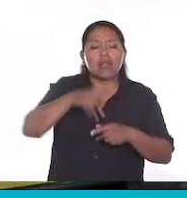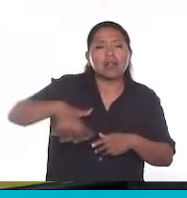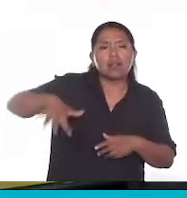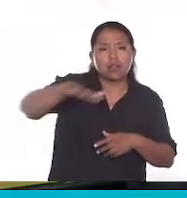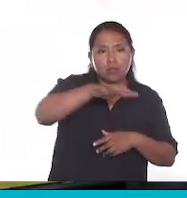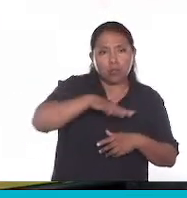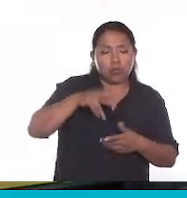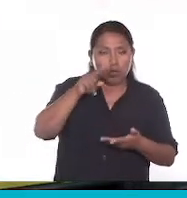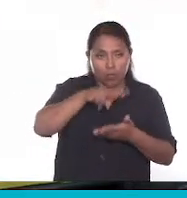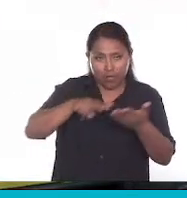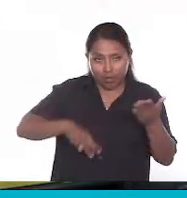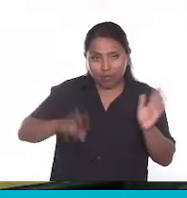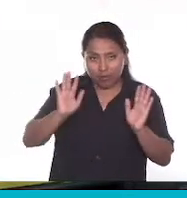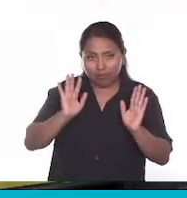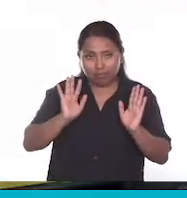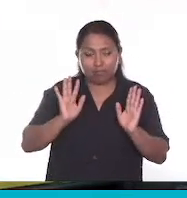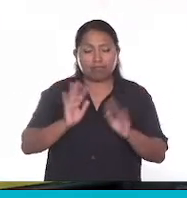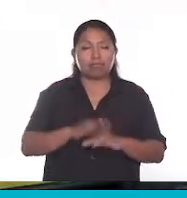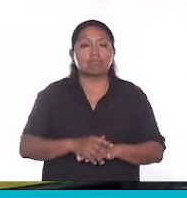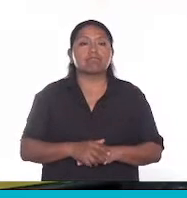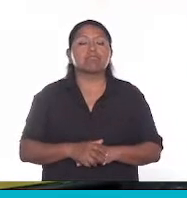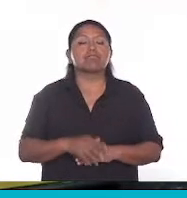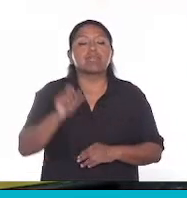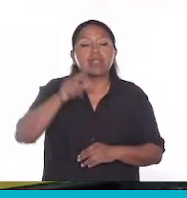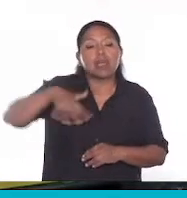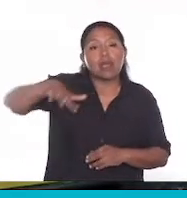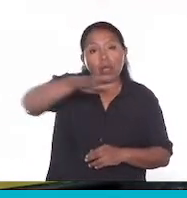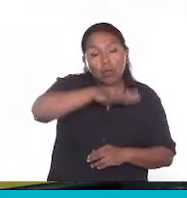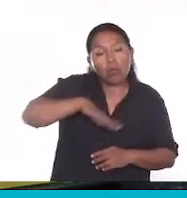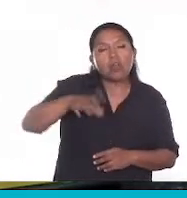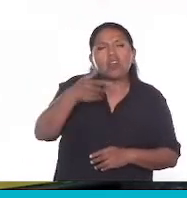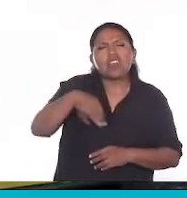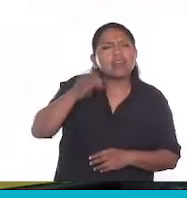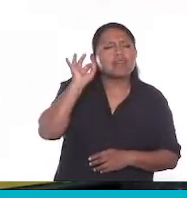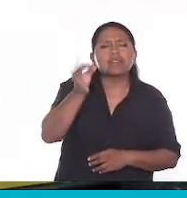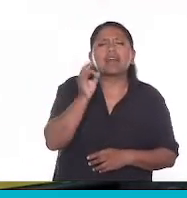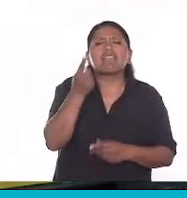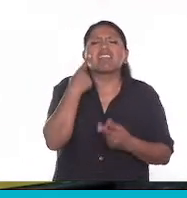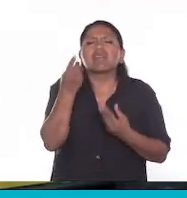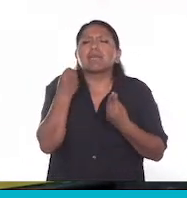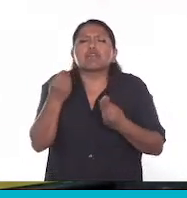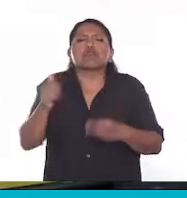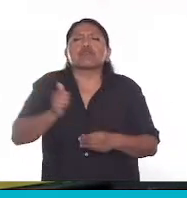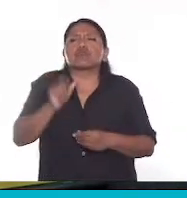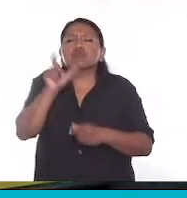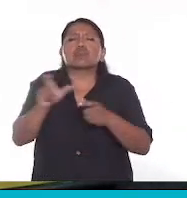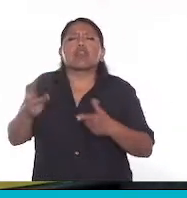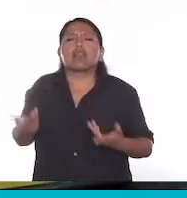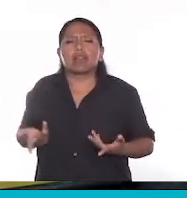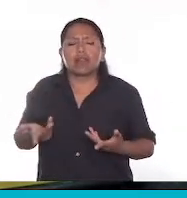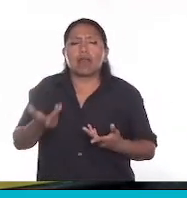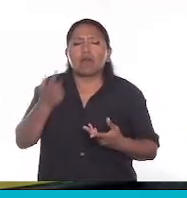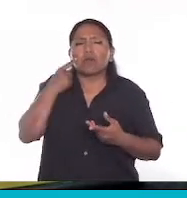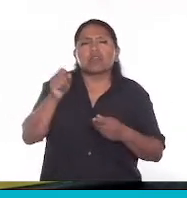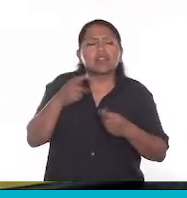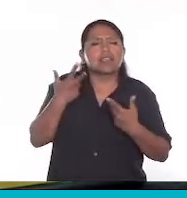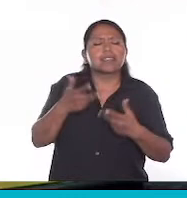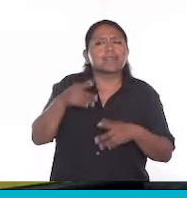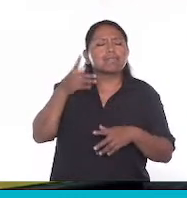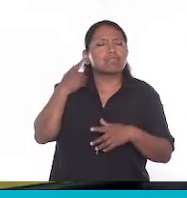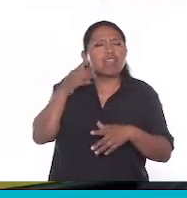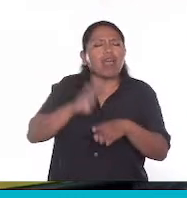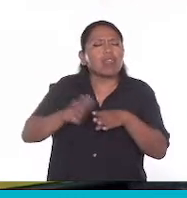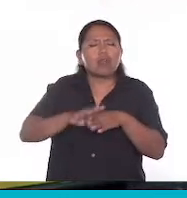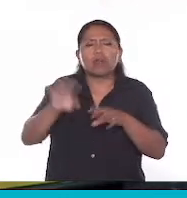y esto lo voy a leer para no equivocarme, el pueblo debe saber qué sucedió con sus soldados porque se trata de una de las grandes asignaturas